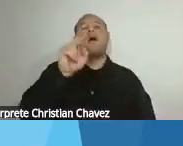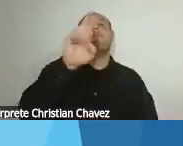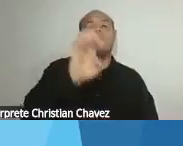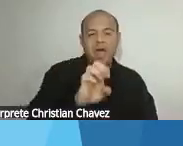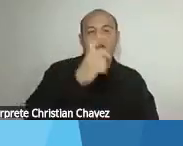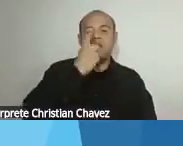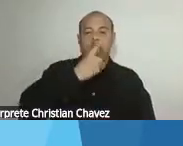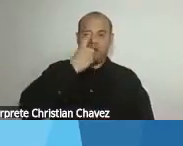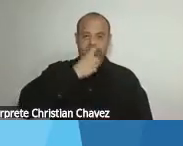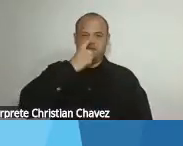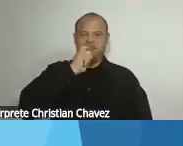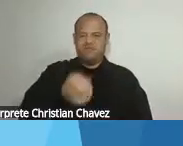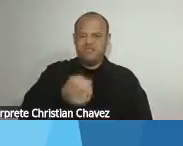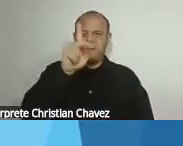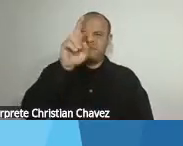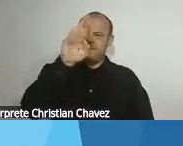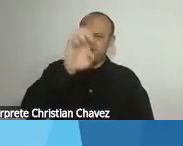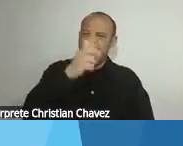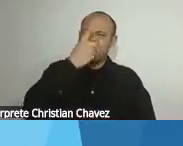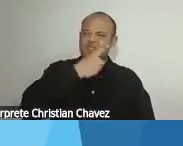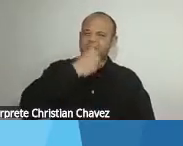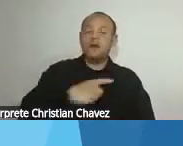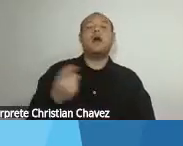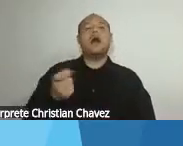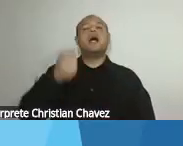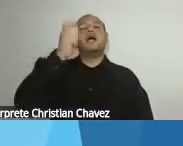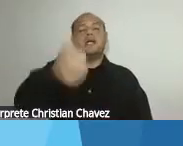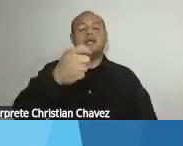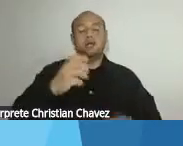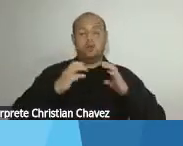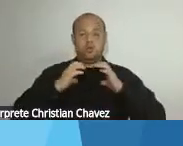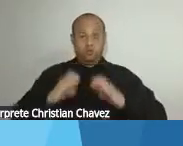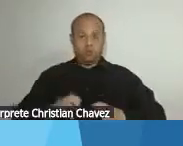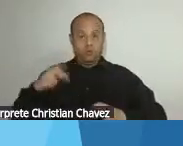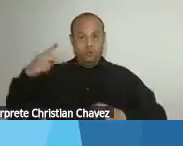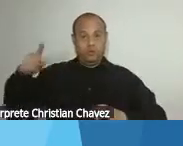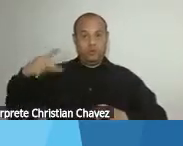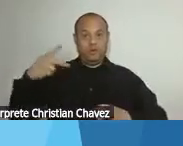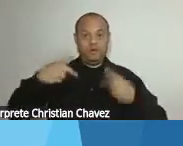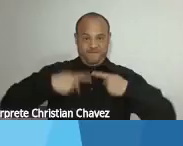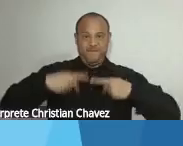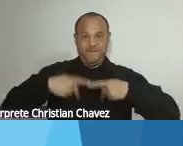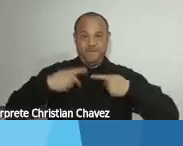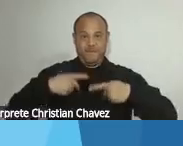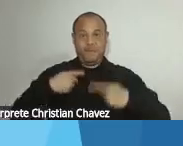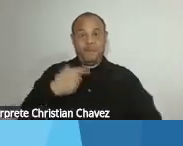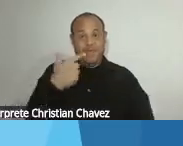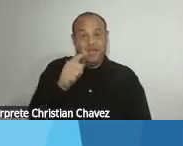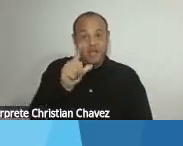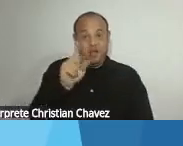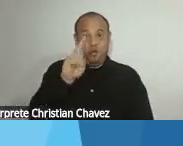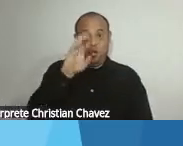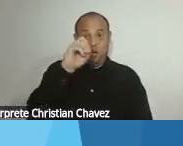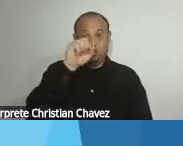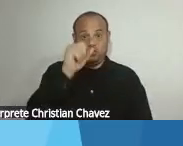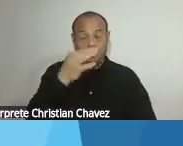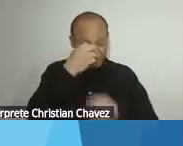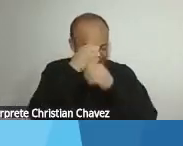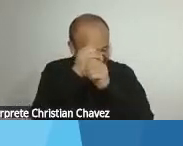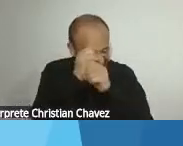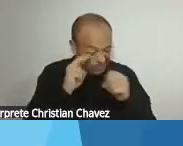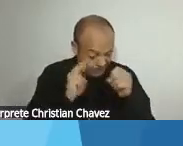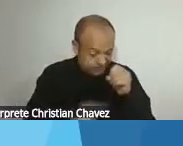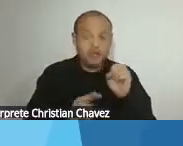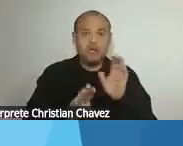La prediabetes pues es una condición de que la persona está manejando cifras de glucosa altas, pero no tan